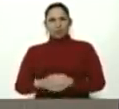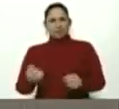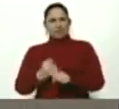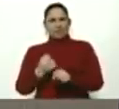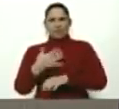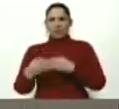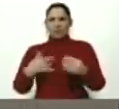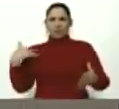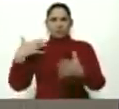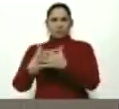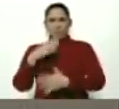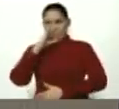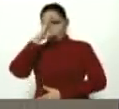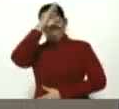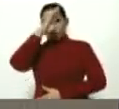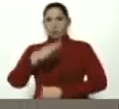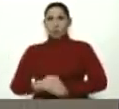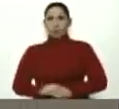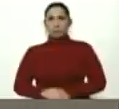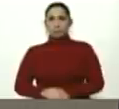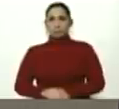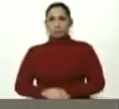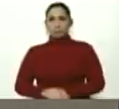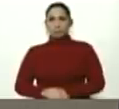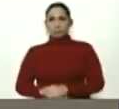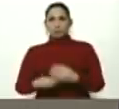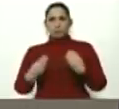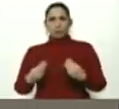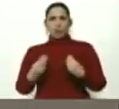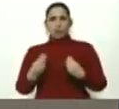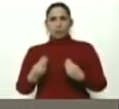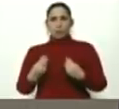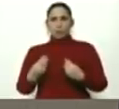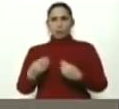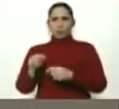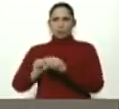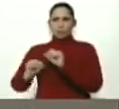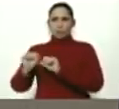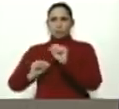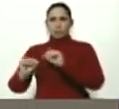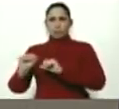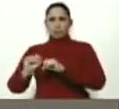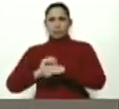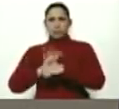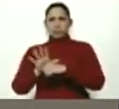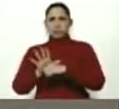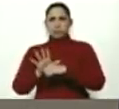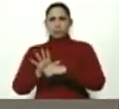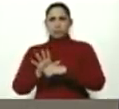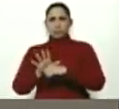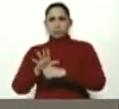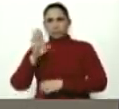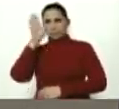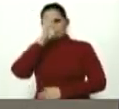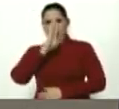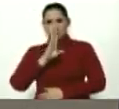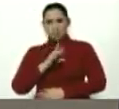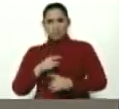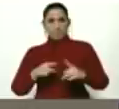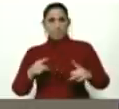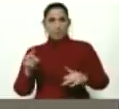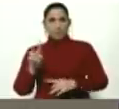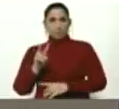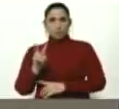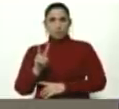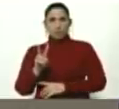tenido Jair Bolsonaro en el manejo de la pandemia por COVID-19 en Brasil, y Venezuela,